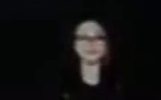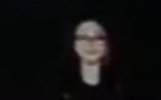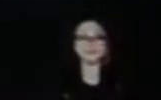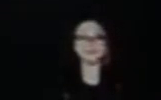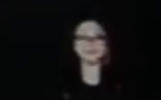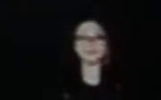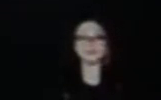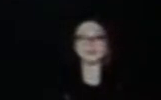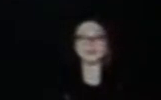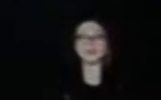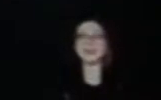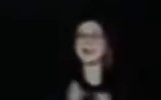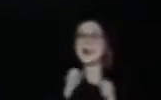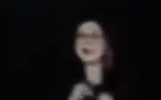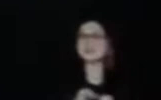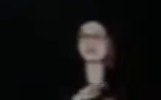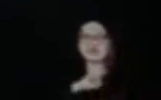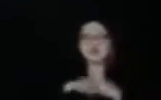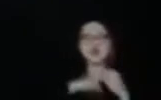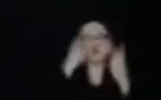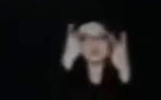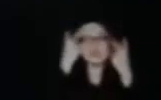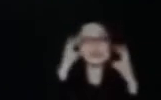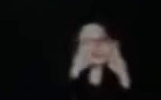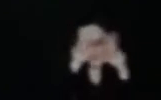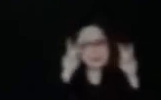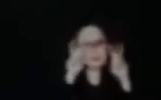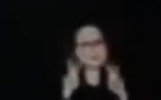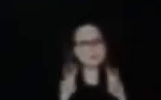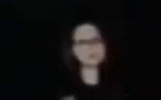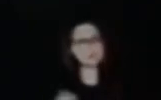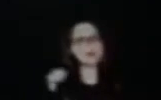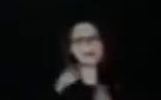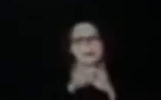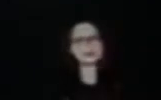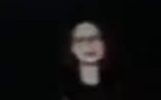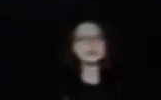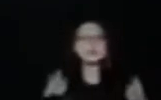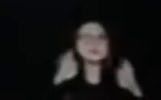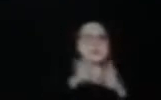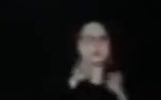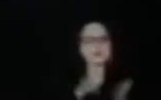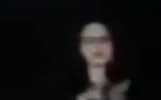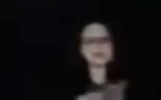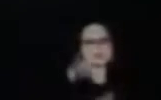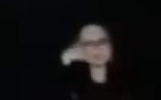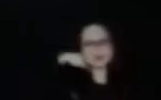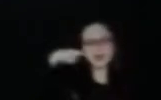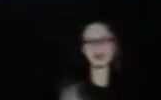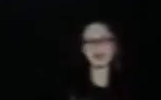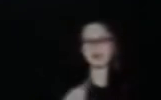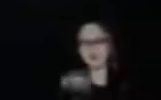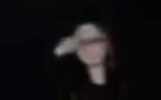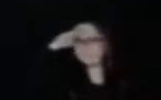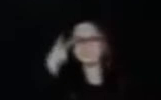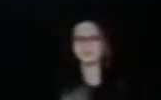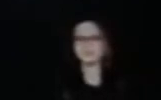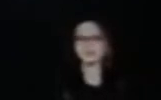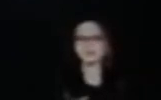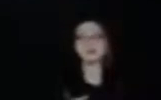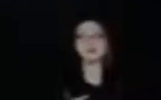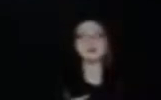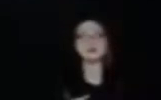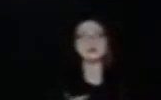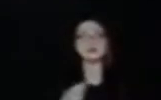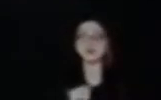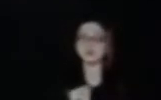como en todos los asuntos de trascendencia para la vida pública del país,